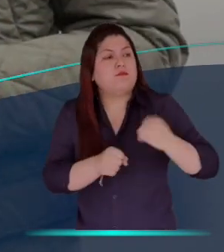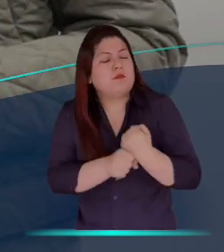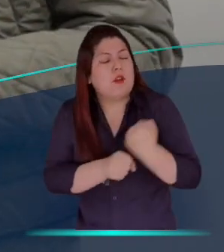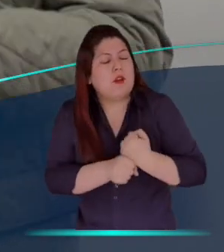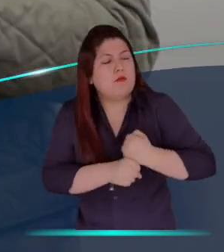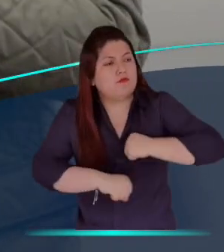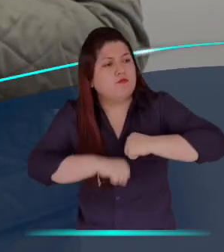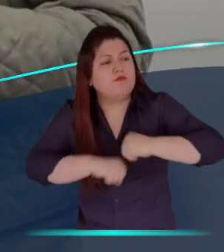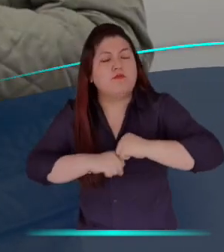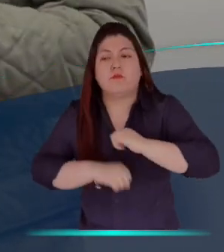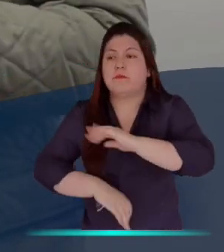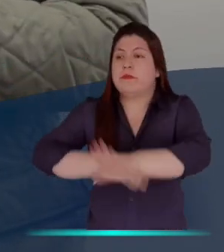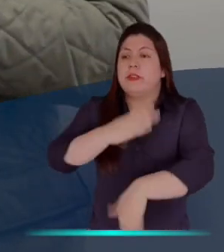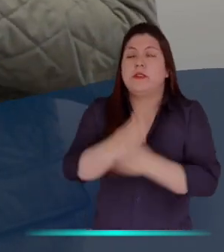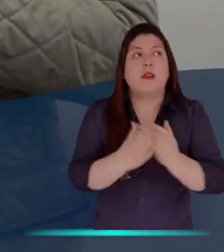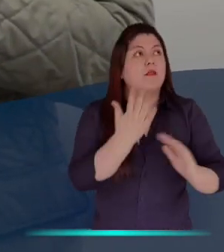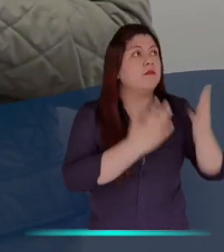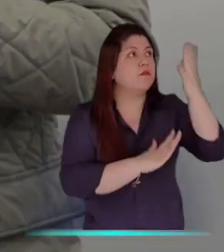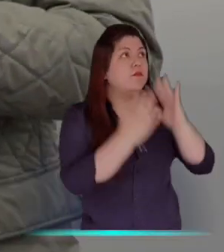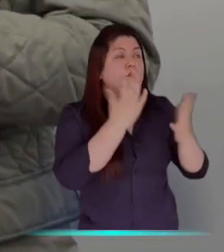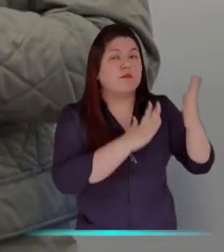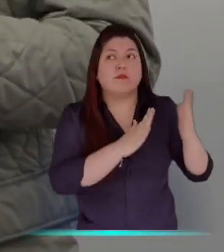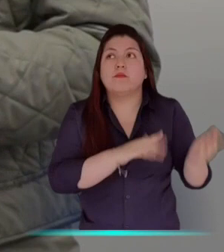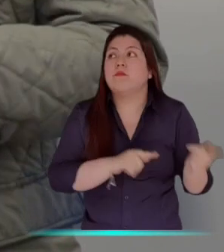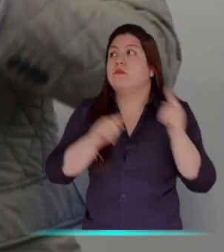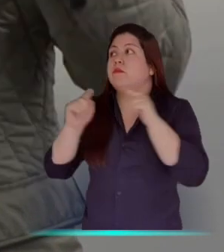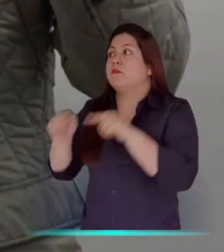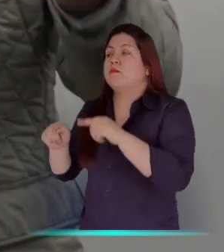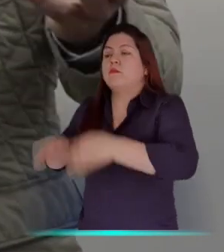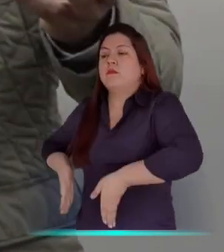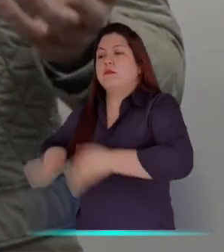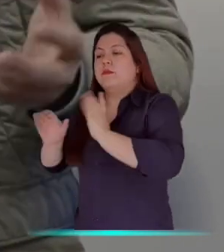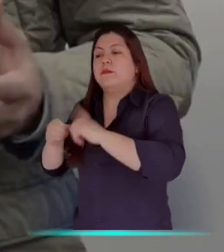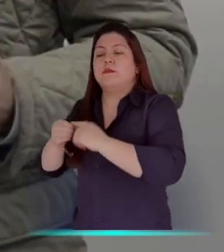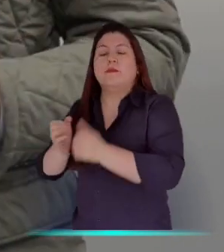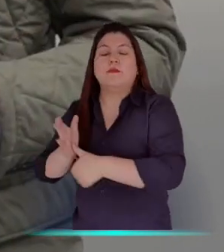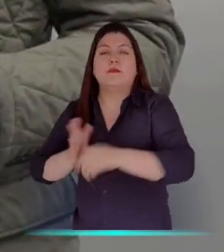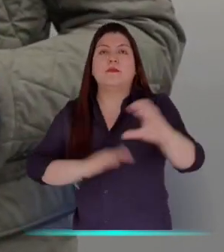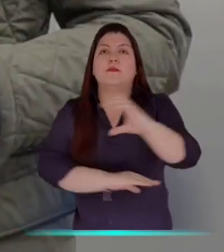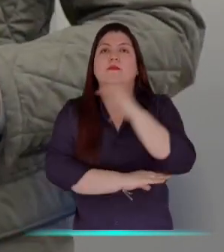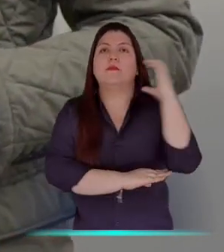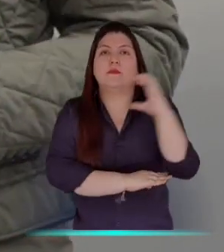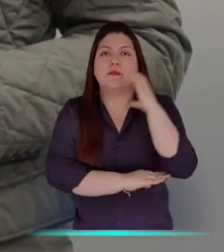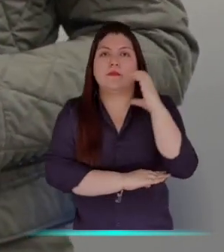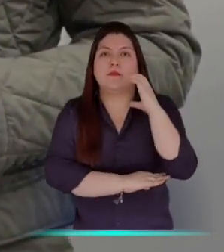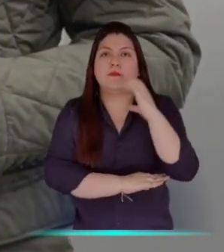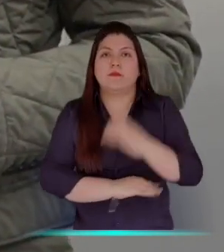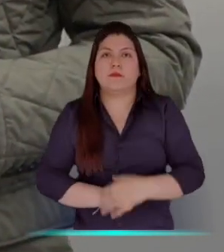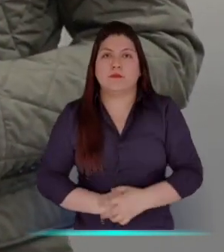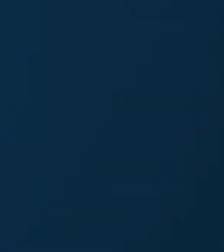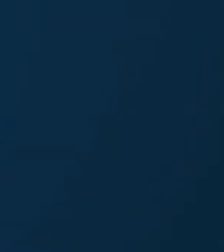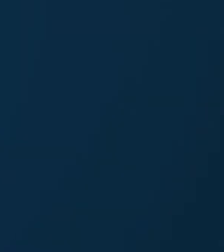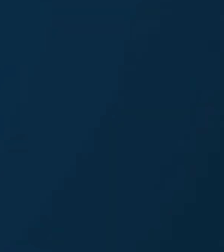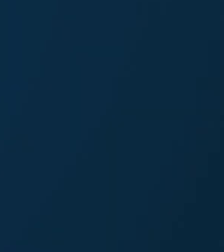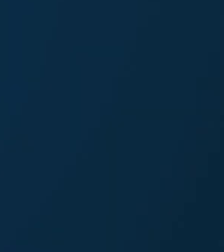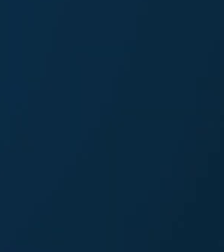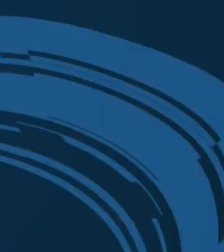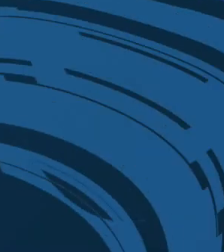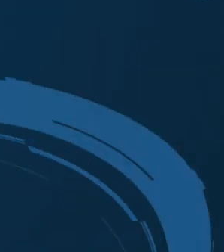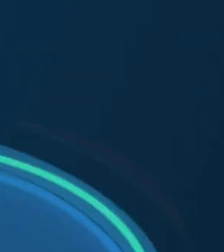a trabajar de la mano, uniendo estos esfuerzos desde el Ministerio de Ambiente y la Registraduría Nacional.